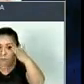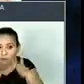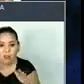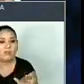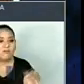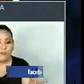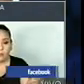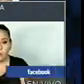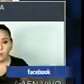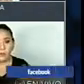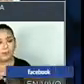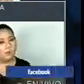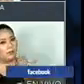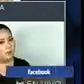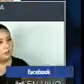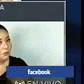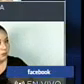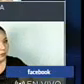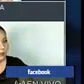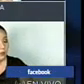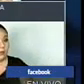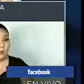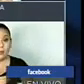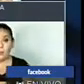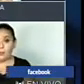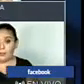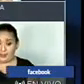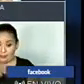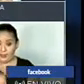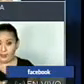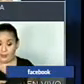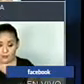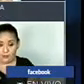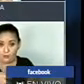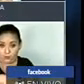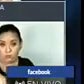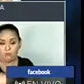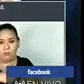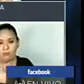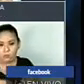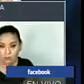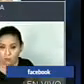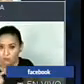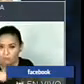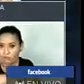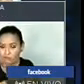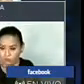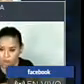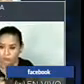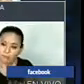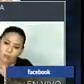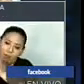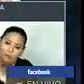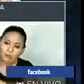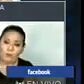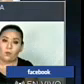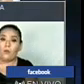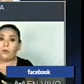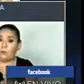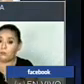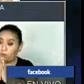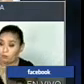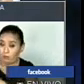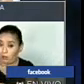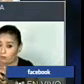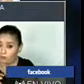nueva convocatoria que se pueda hacer porque el presidente de esta mesa legislativa ya ha dicho que ha solicitado al presidente del Congreso, Mario